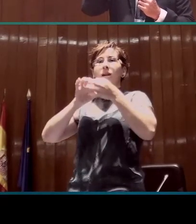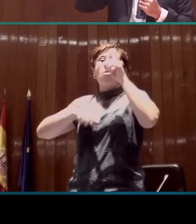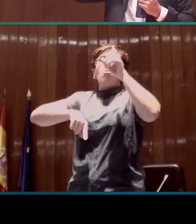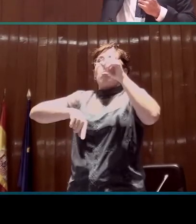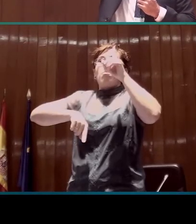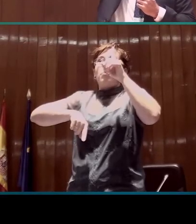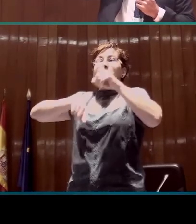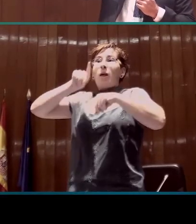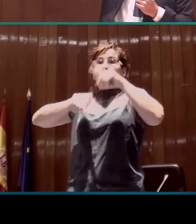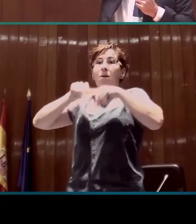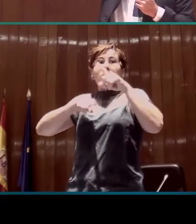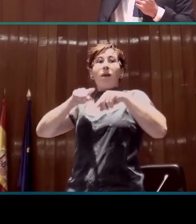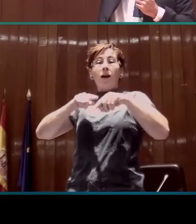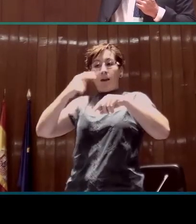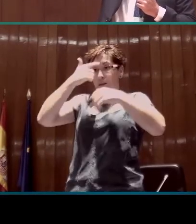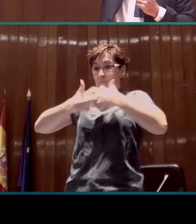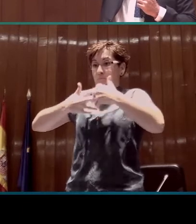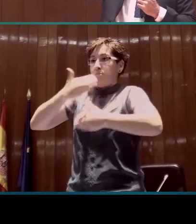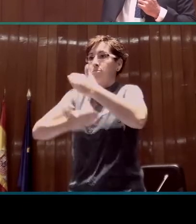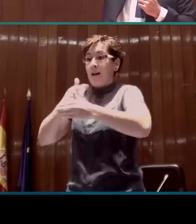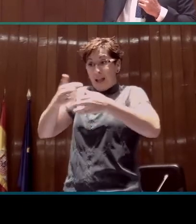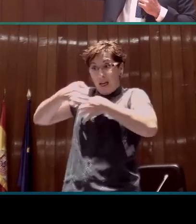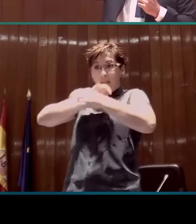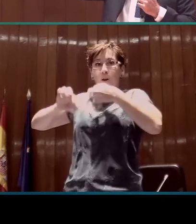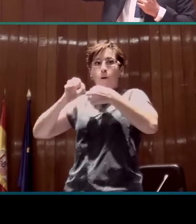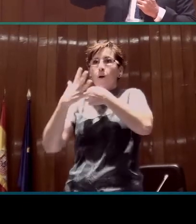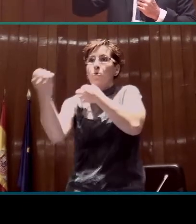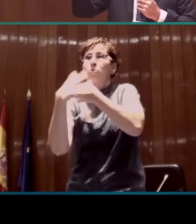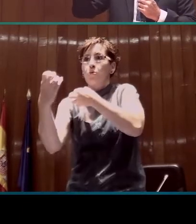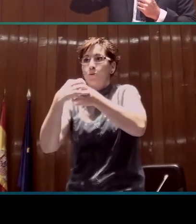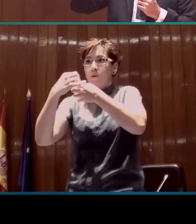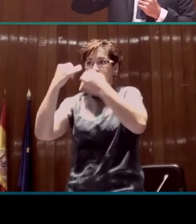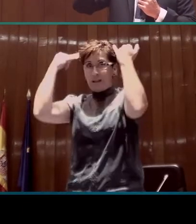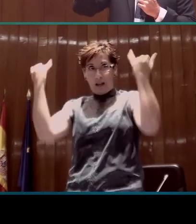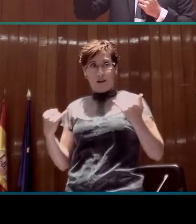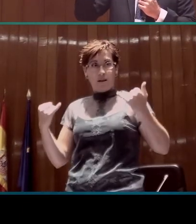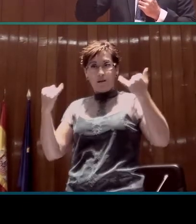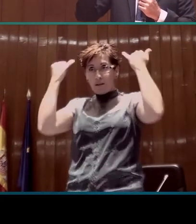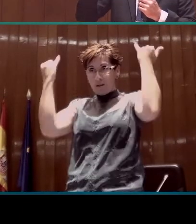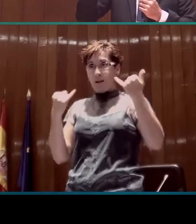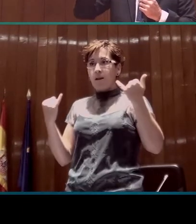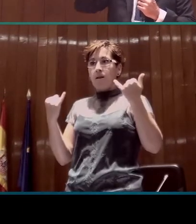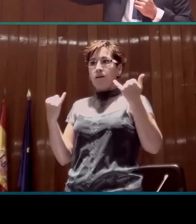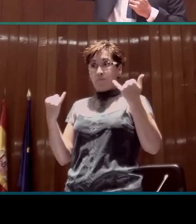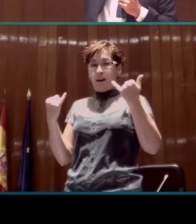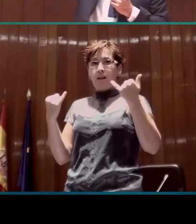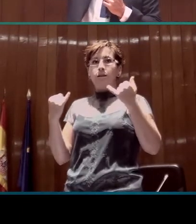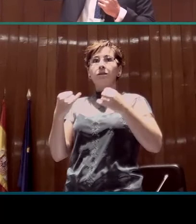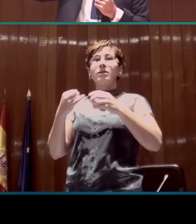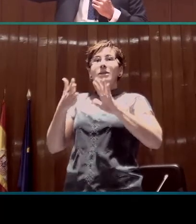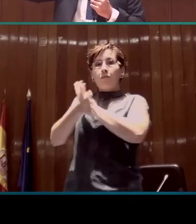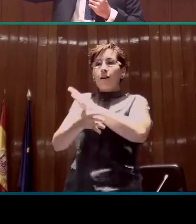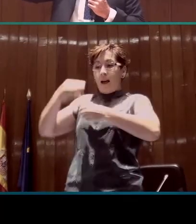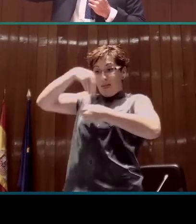perpendiculares al córtex y podemos entonces recoger esa actividad eléctrica, que no tiene nada que ver con Iberdrola ni con Fenosa, o sea, la